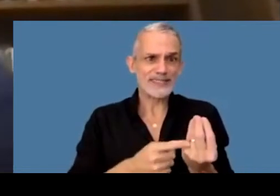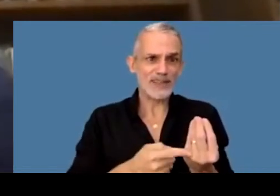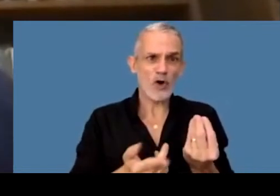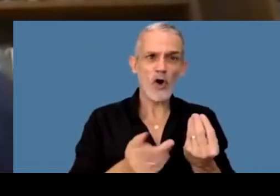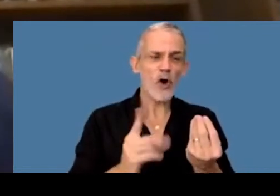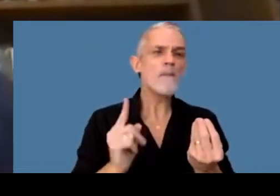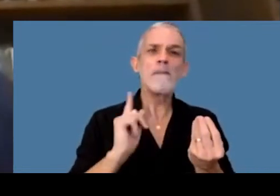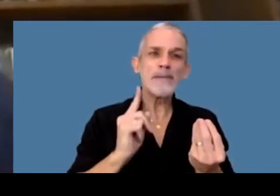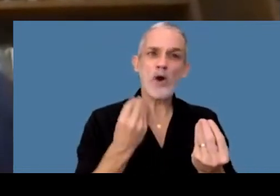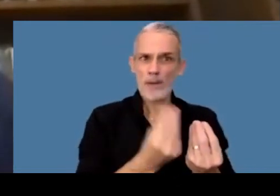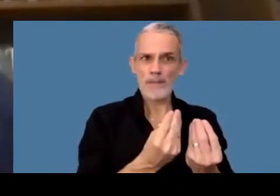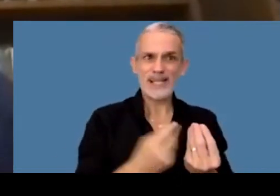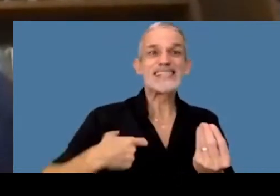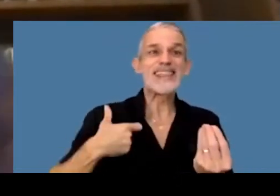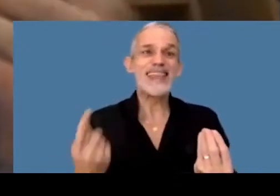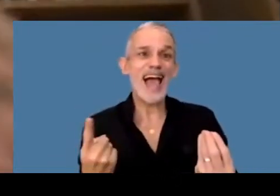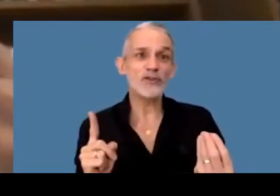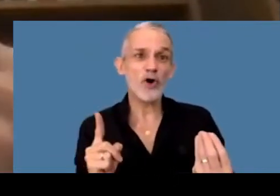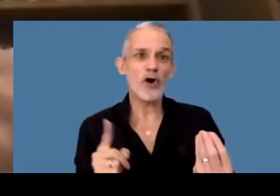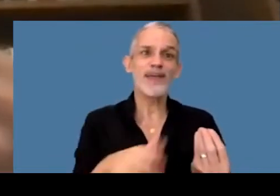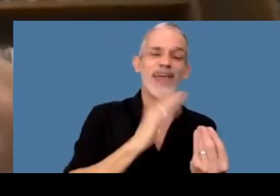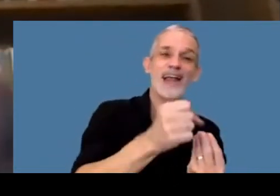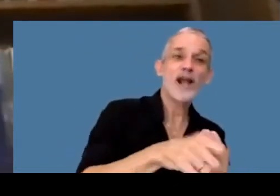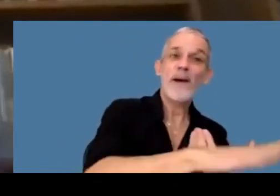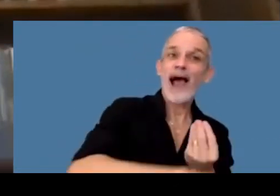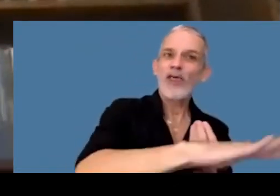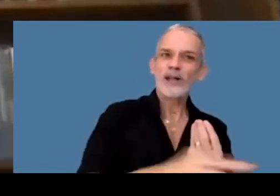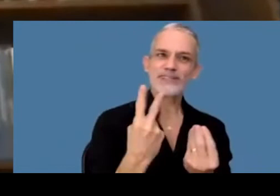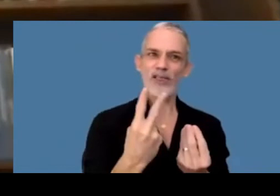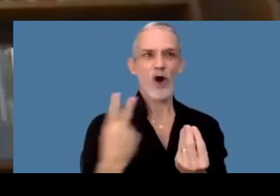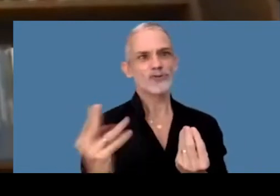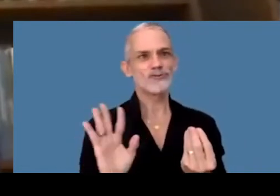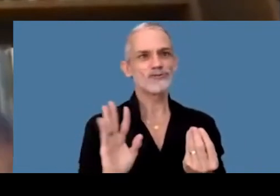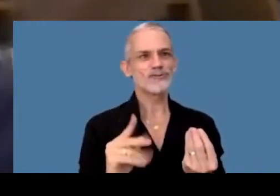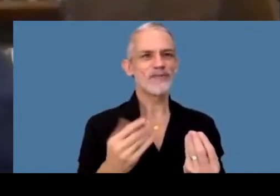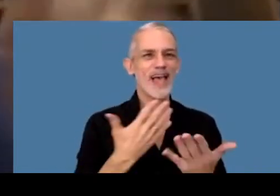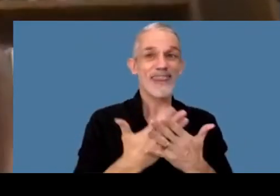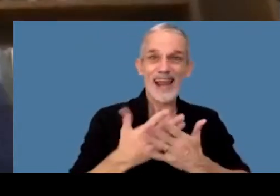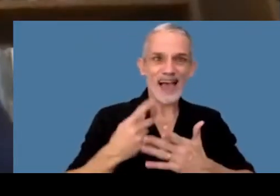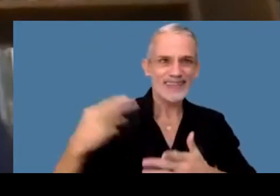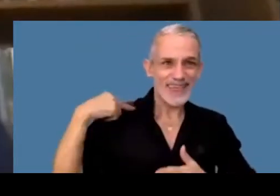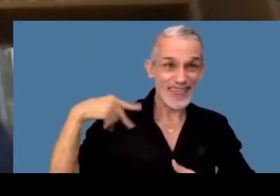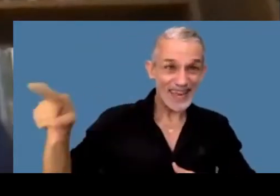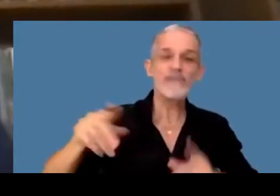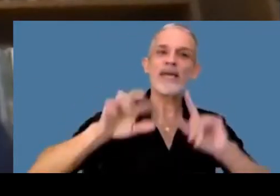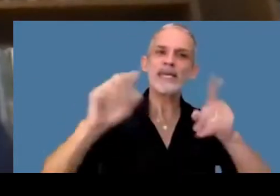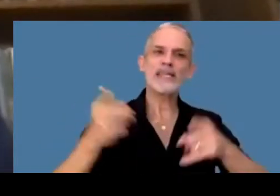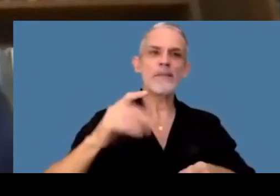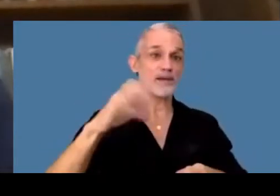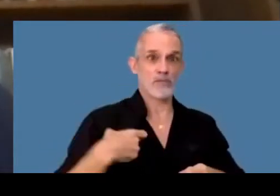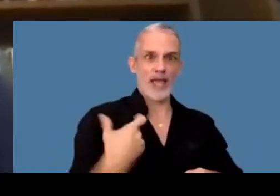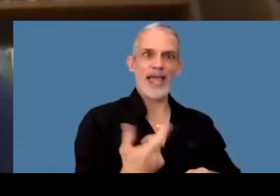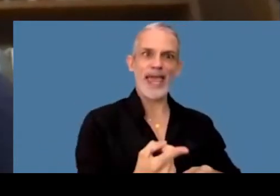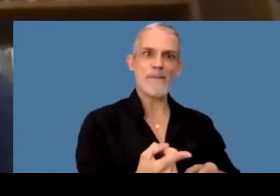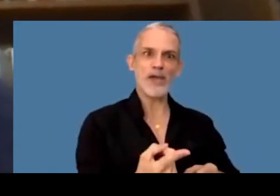trabajo, representan al sindicato también. Y representan a los trabajadores no solo ante el empleador, sino también ante la organización sindical. Porque